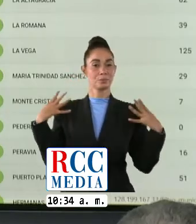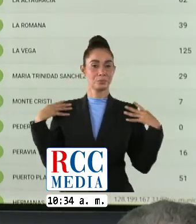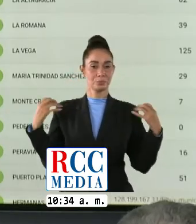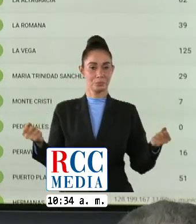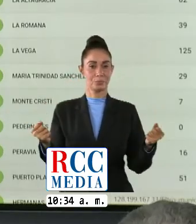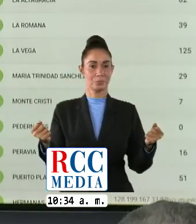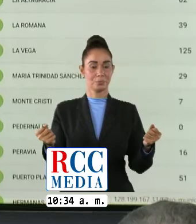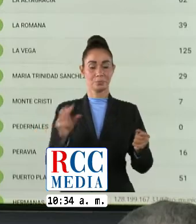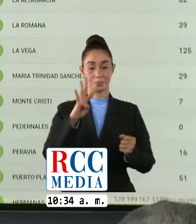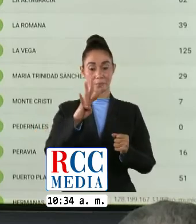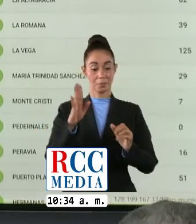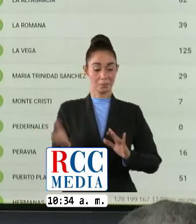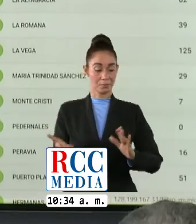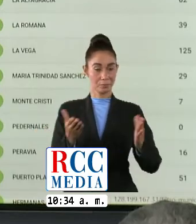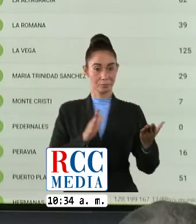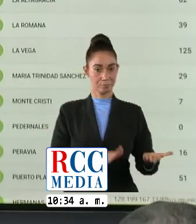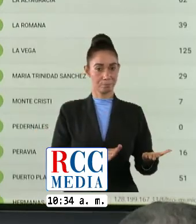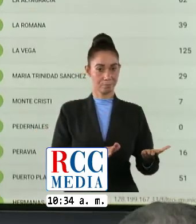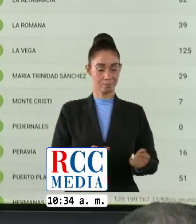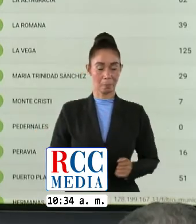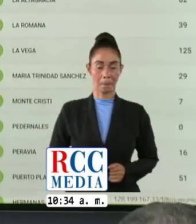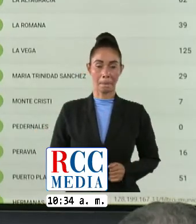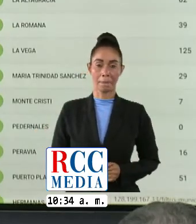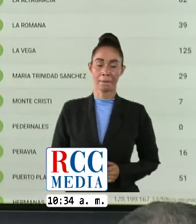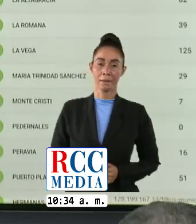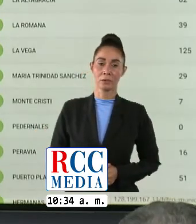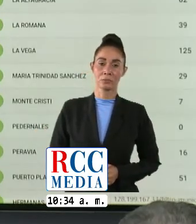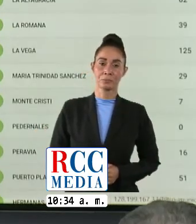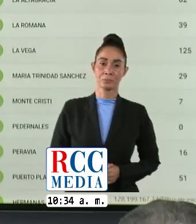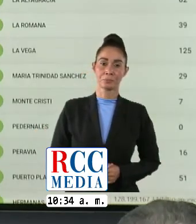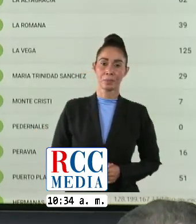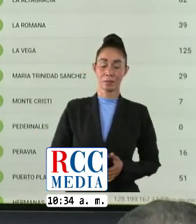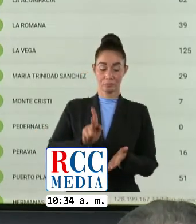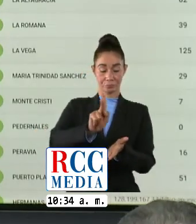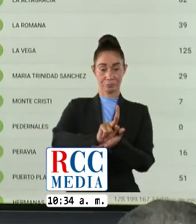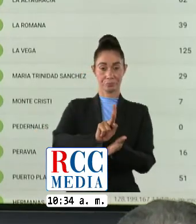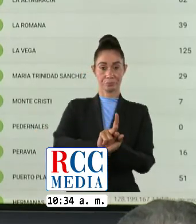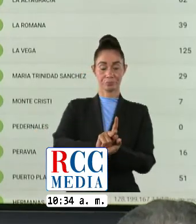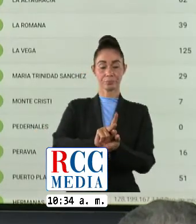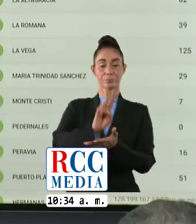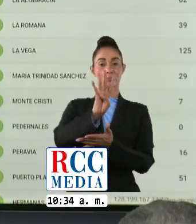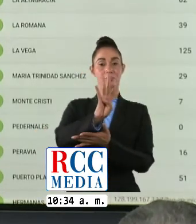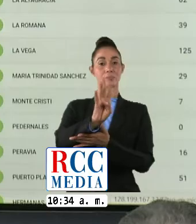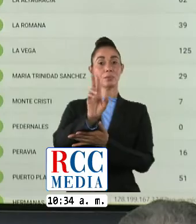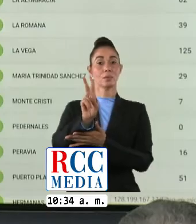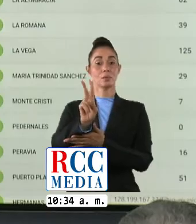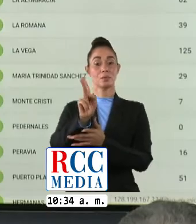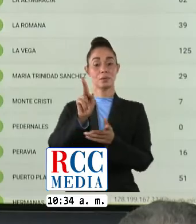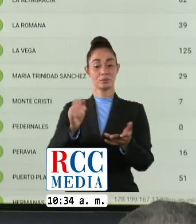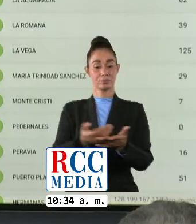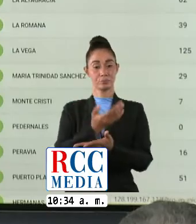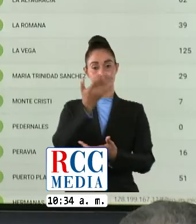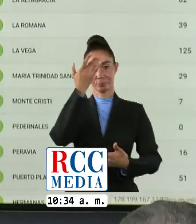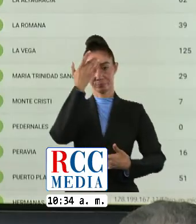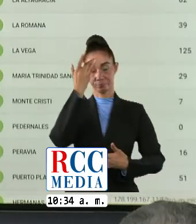recuperados, 4 fallecimientos. La Vega, 42 casos nuevos,